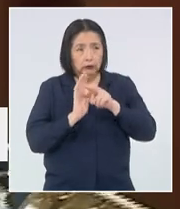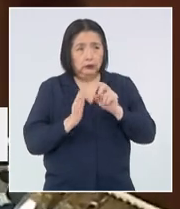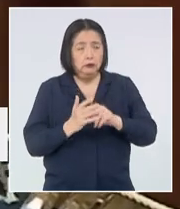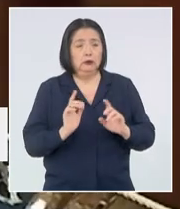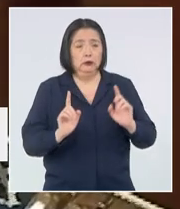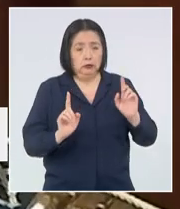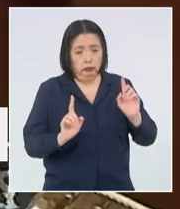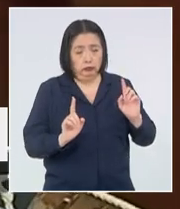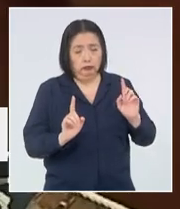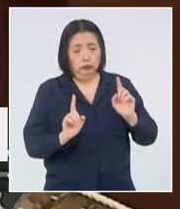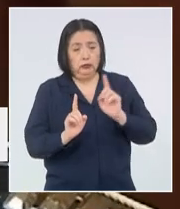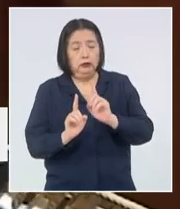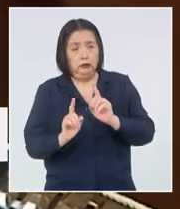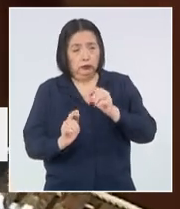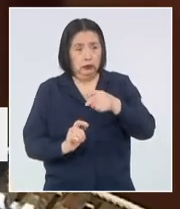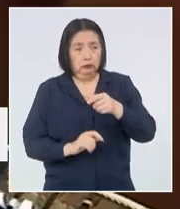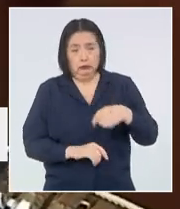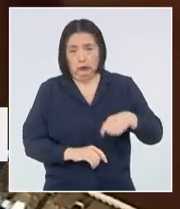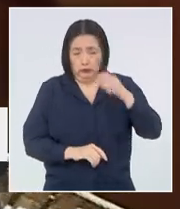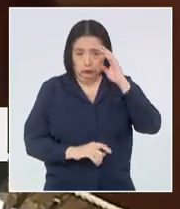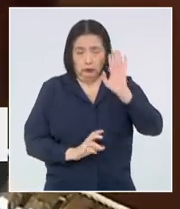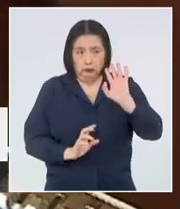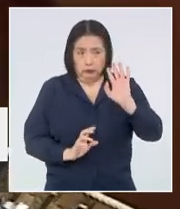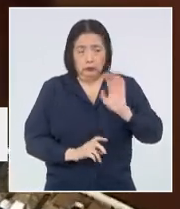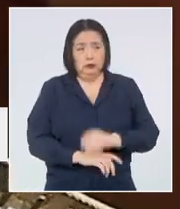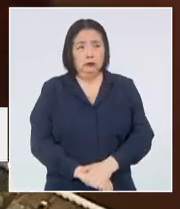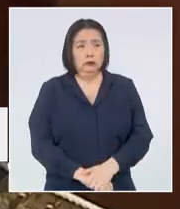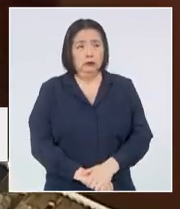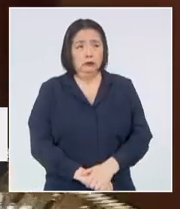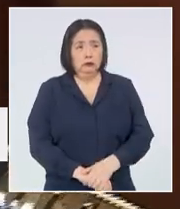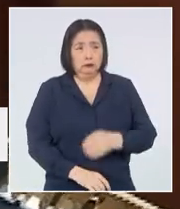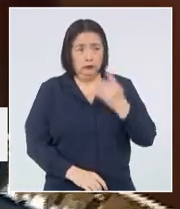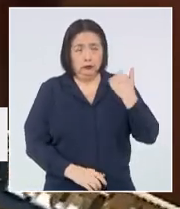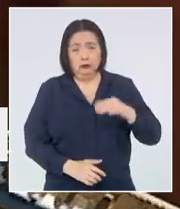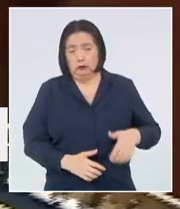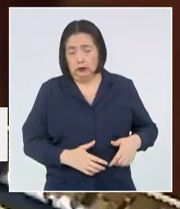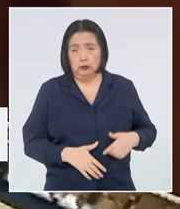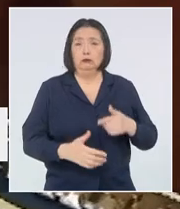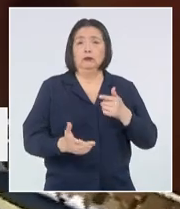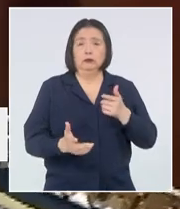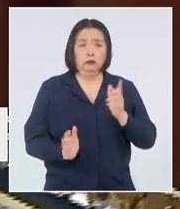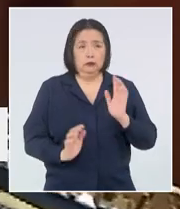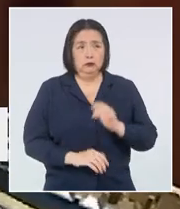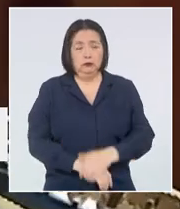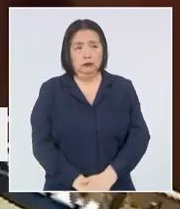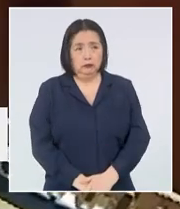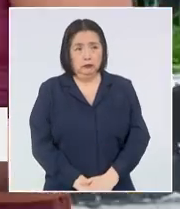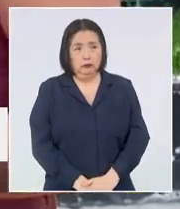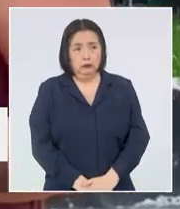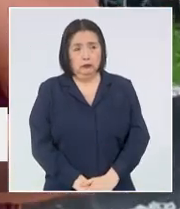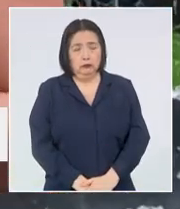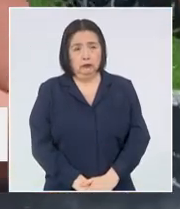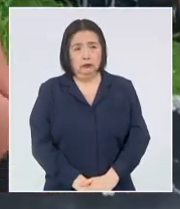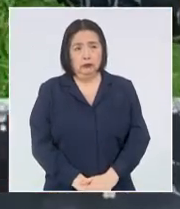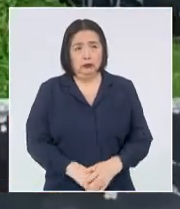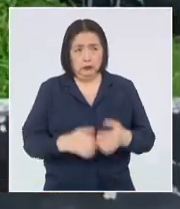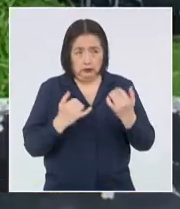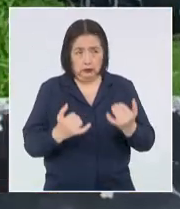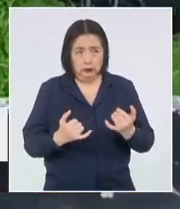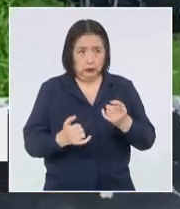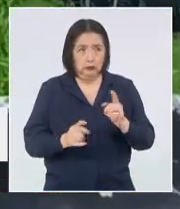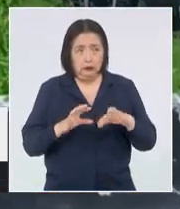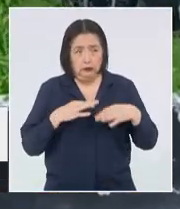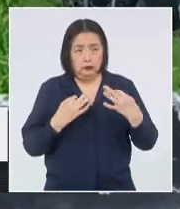de abalanzarse encima del policía interviniente y él ha reaccionado con el arma de fuego, ¿no? Ahora,